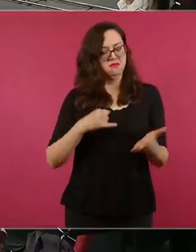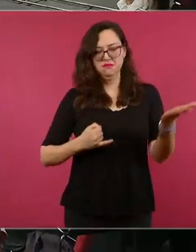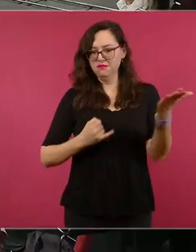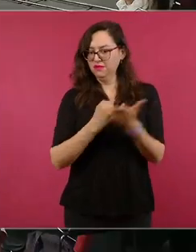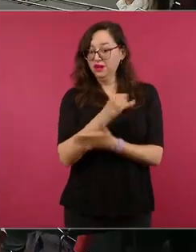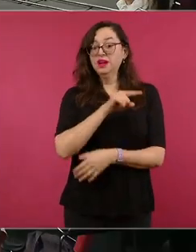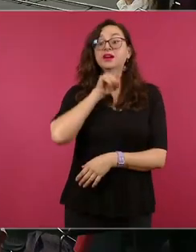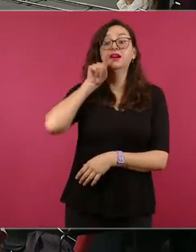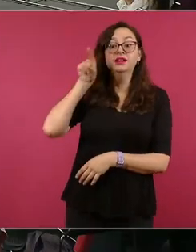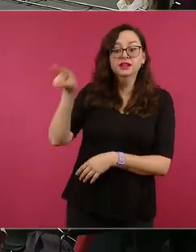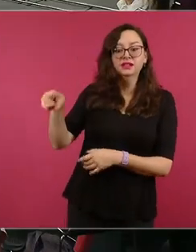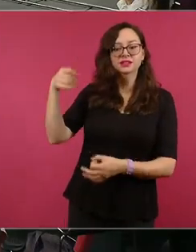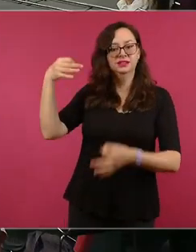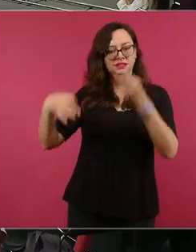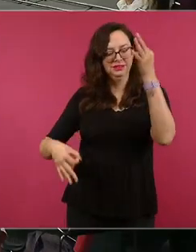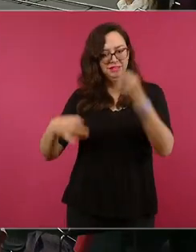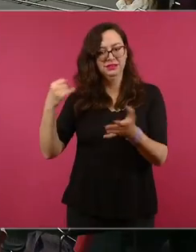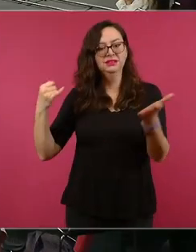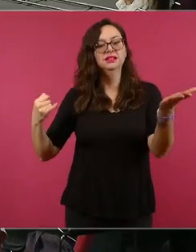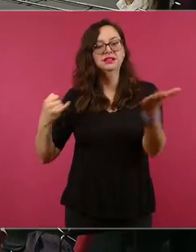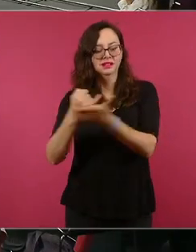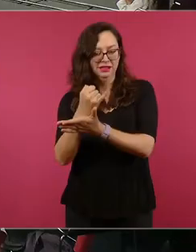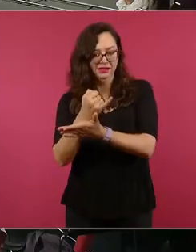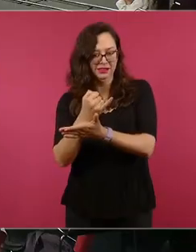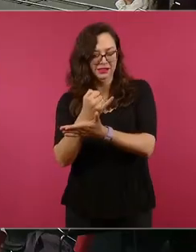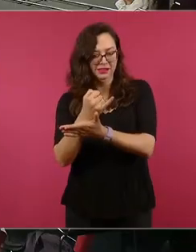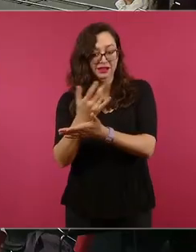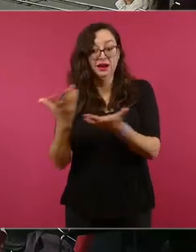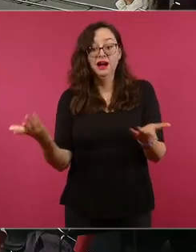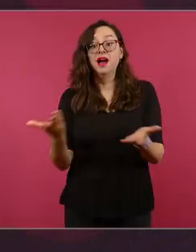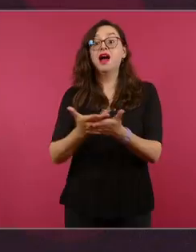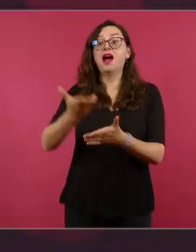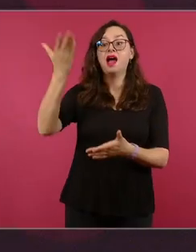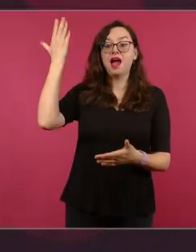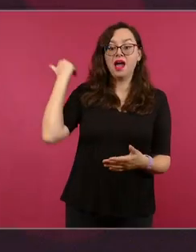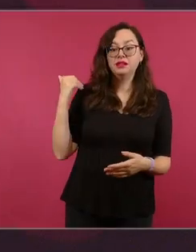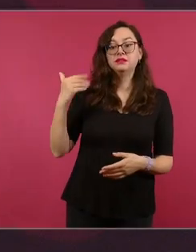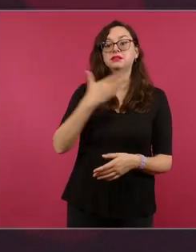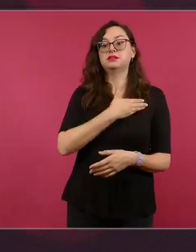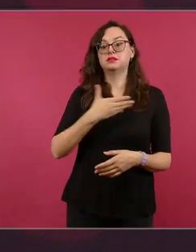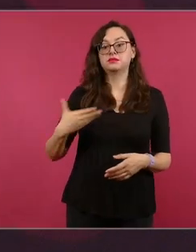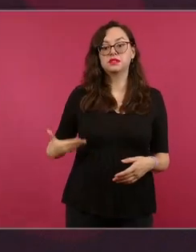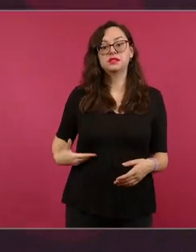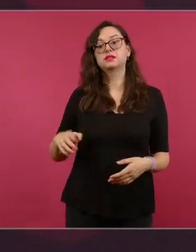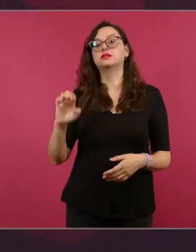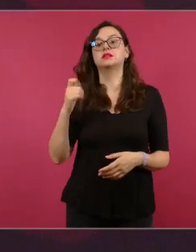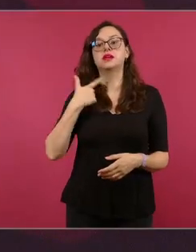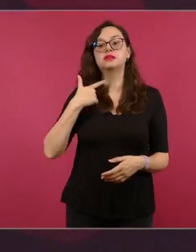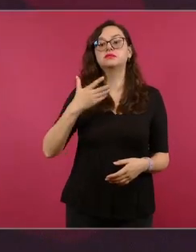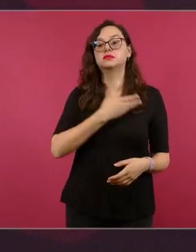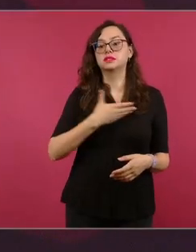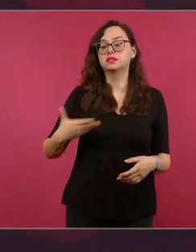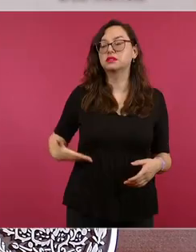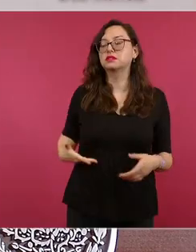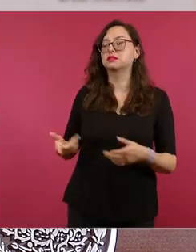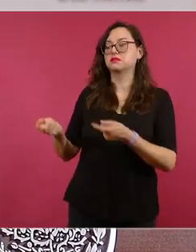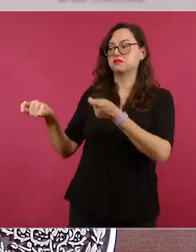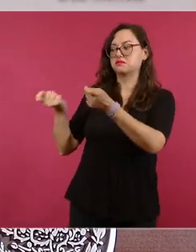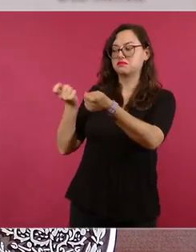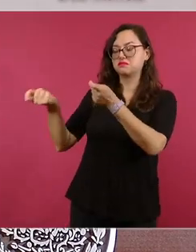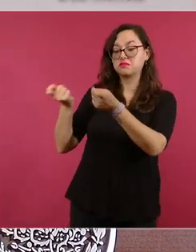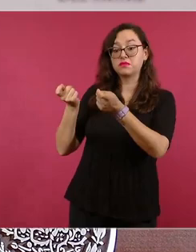antes estaba sometido al Poder Ejecutivo y ahora